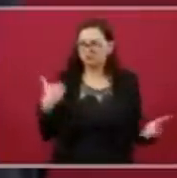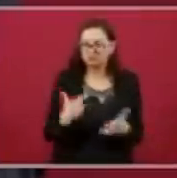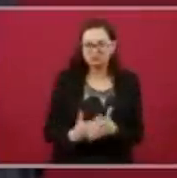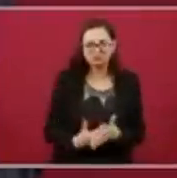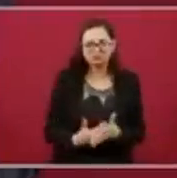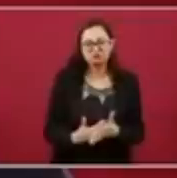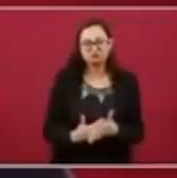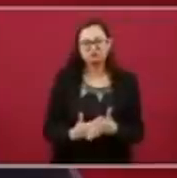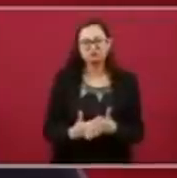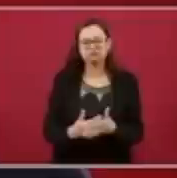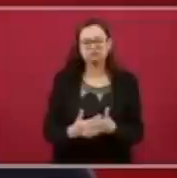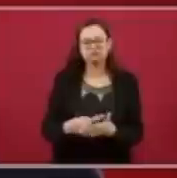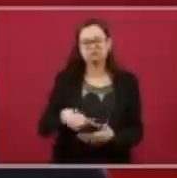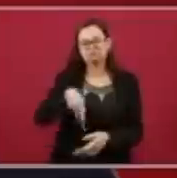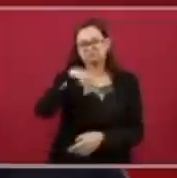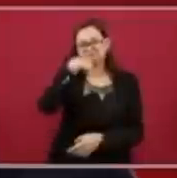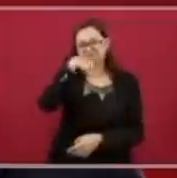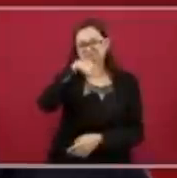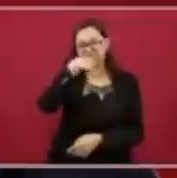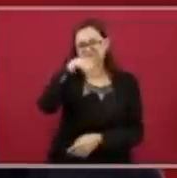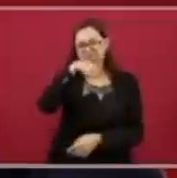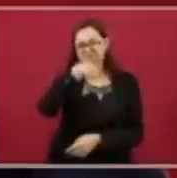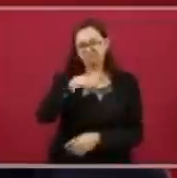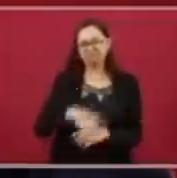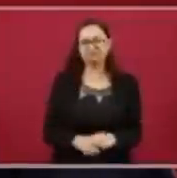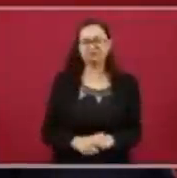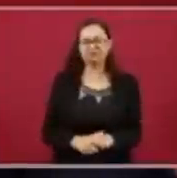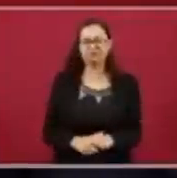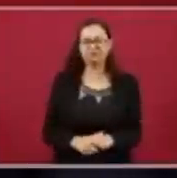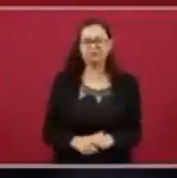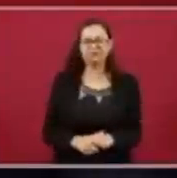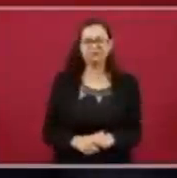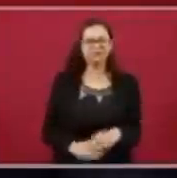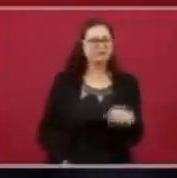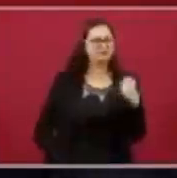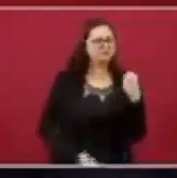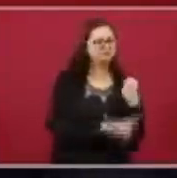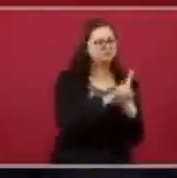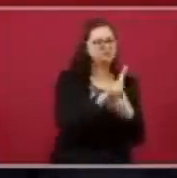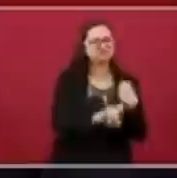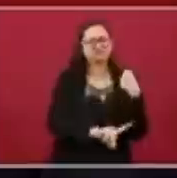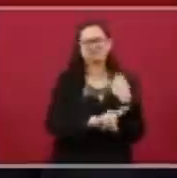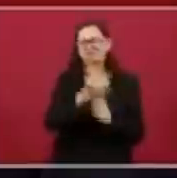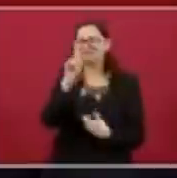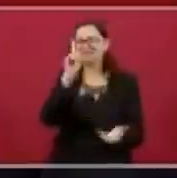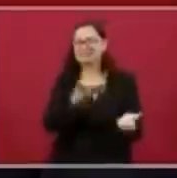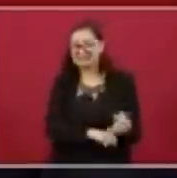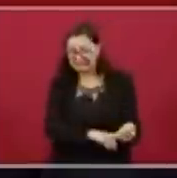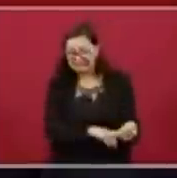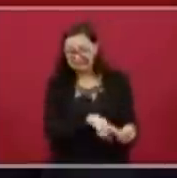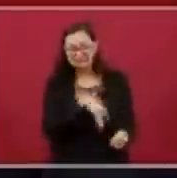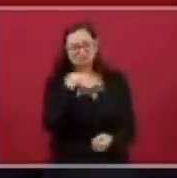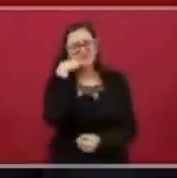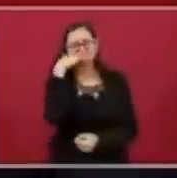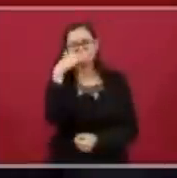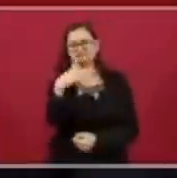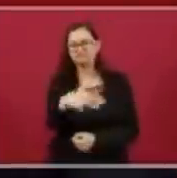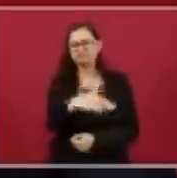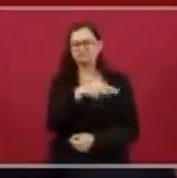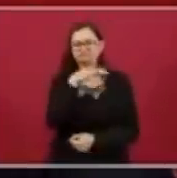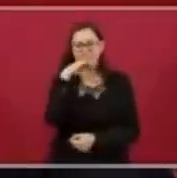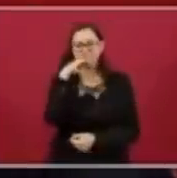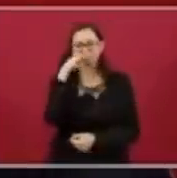la Policía Federal, y muchos problemas de corrupción en compras